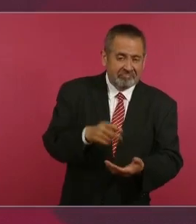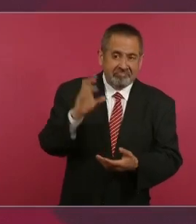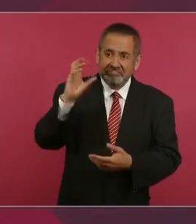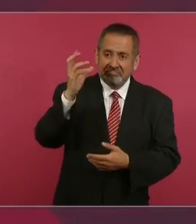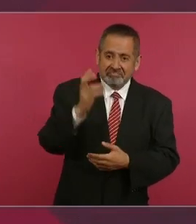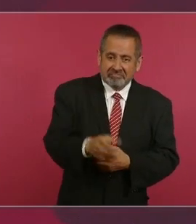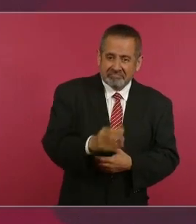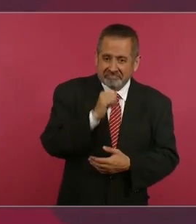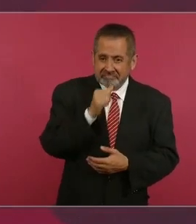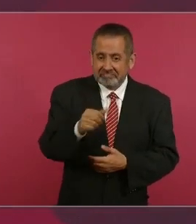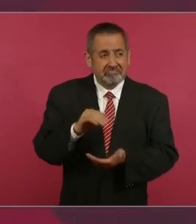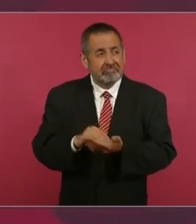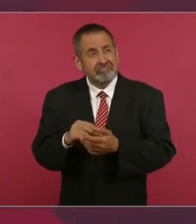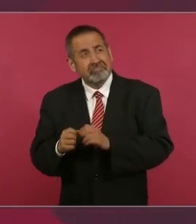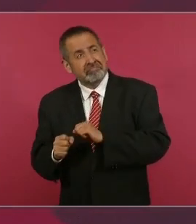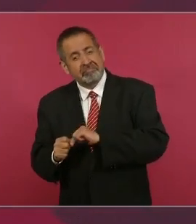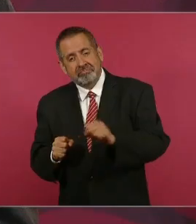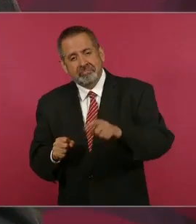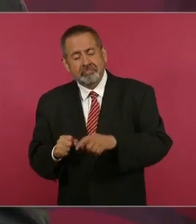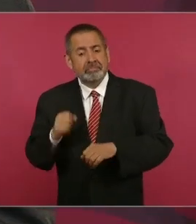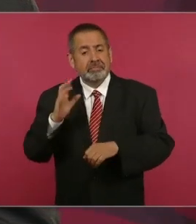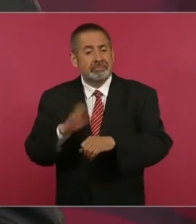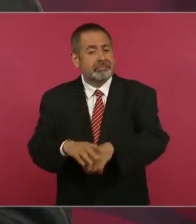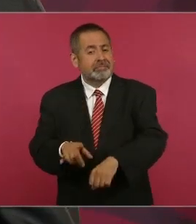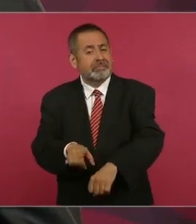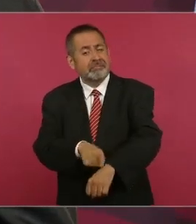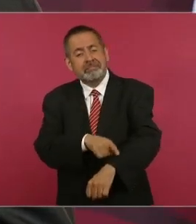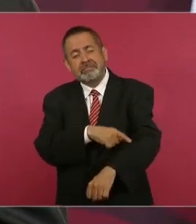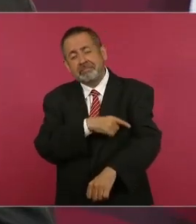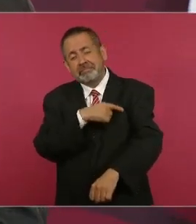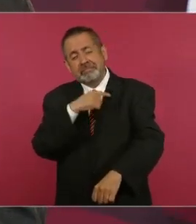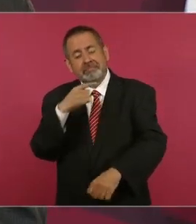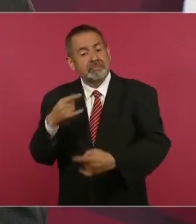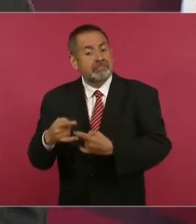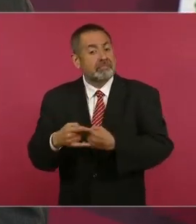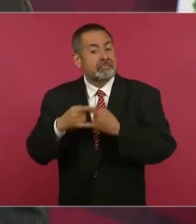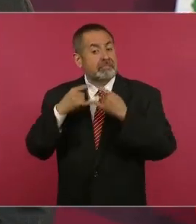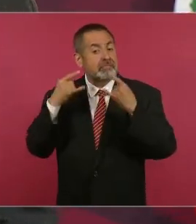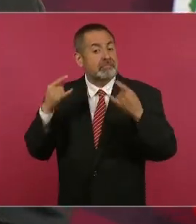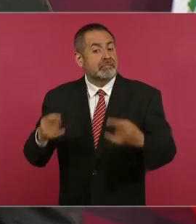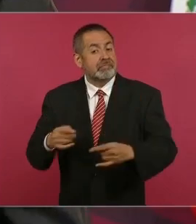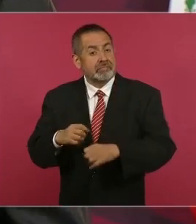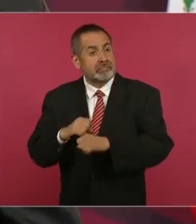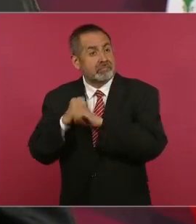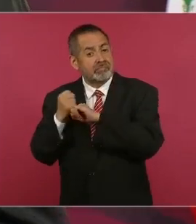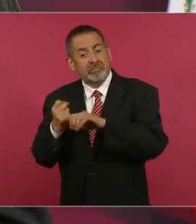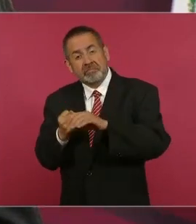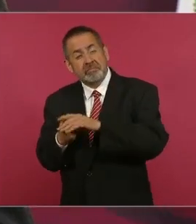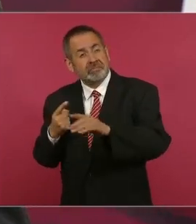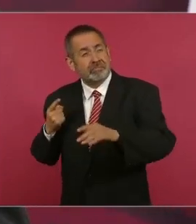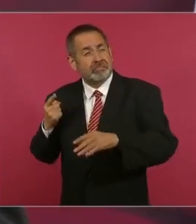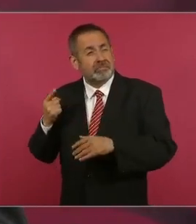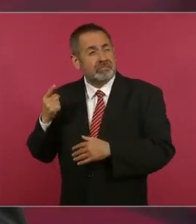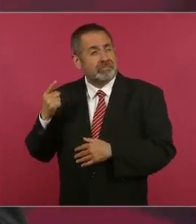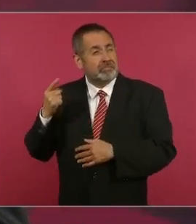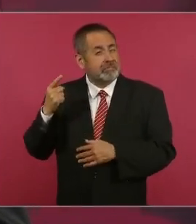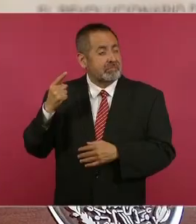Es el segundo jonrón más largo en la historia de las series